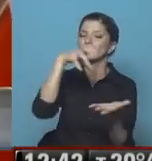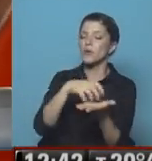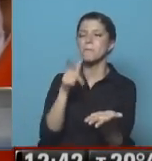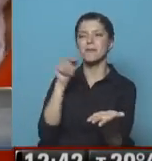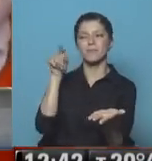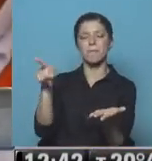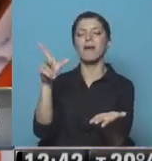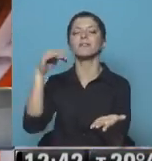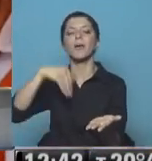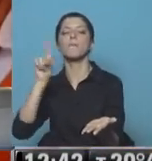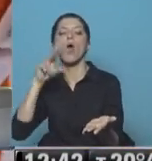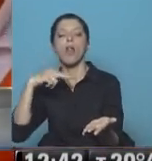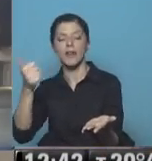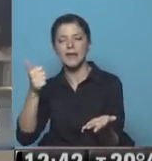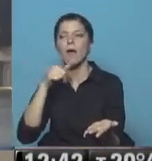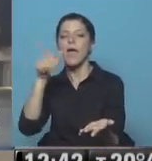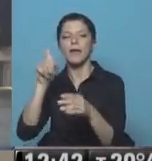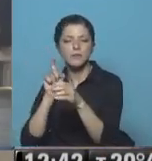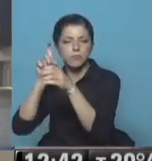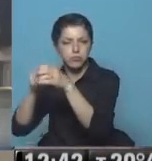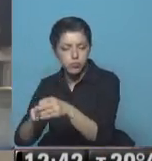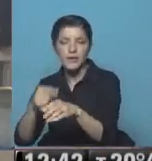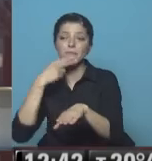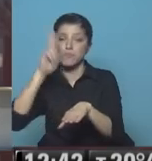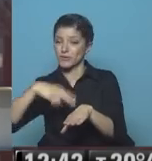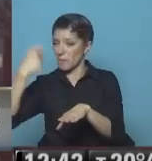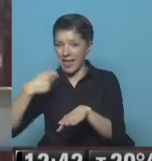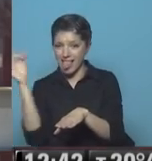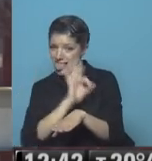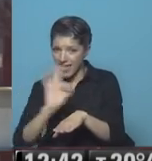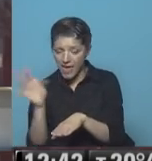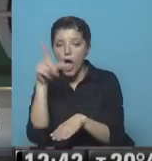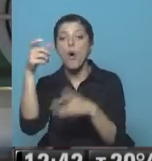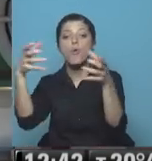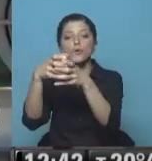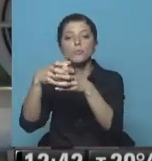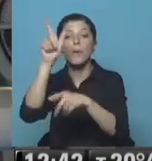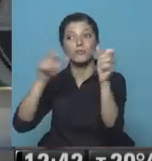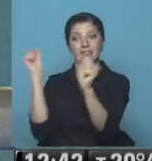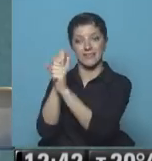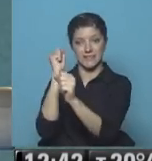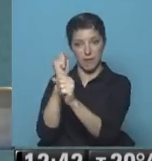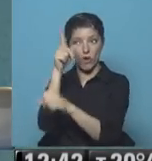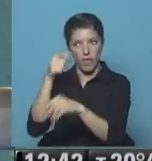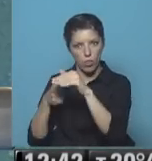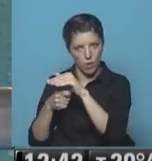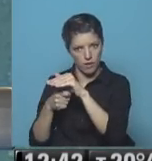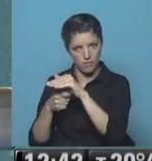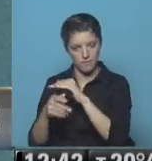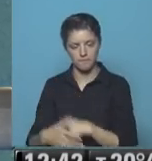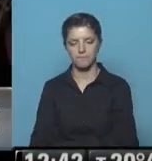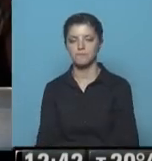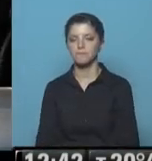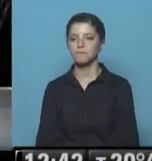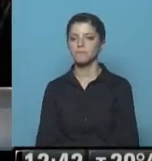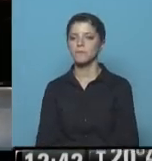una fraudulenta trama que benefició con evasión de impuestos a un grupo de importadores y empleados aduaneros. Por el